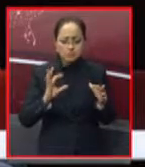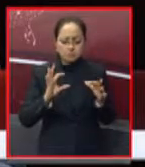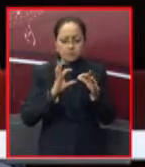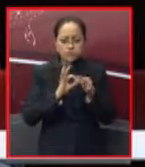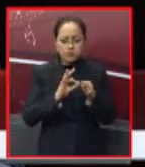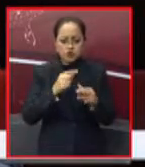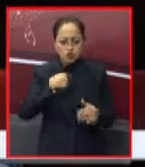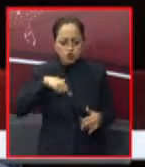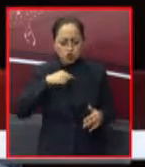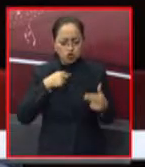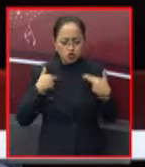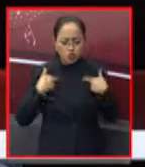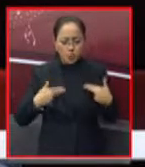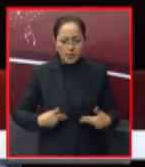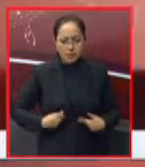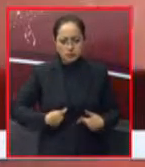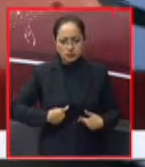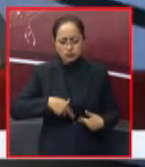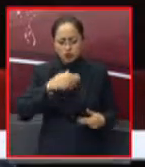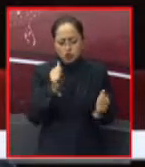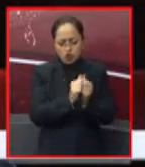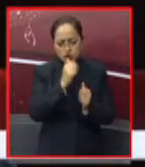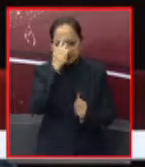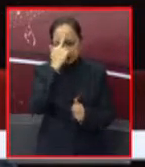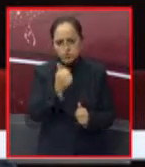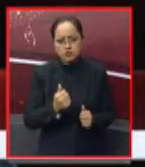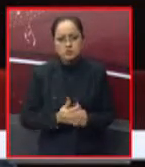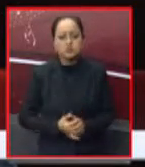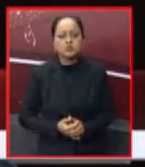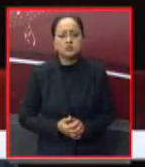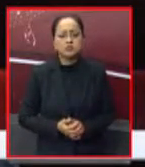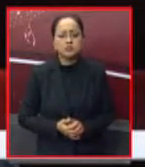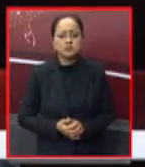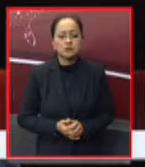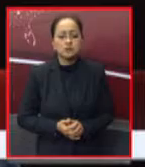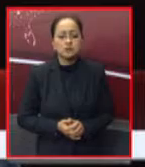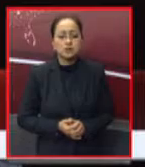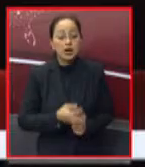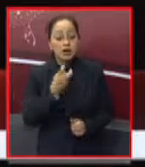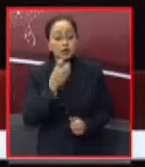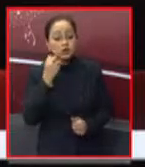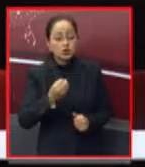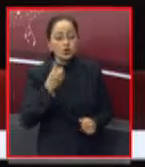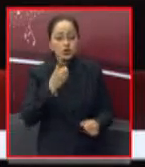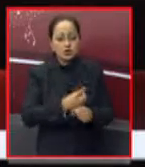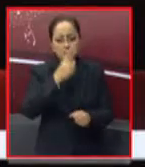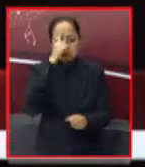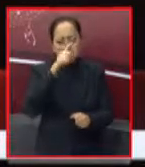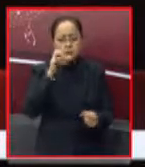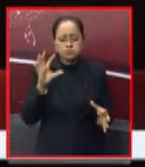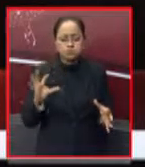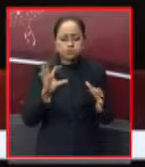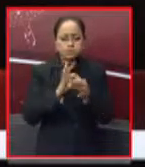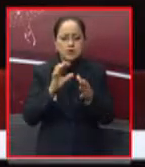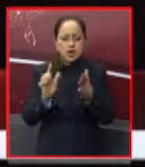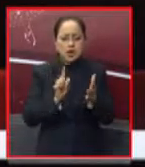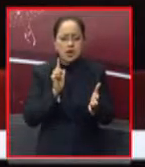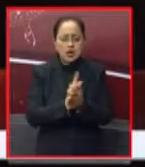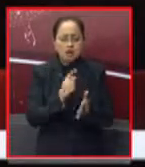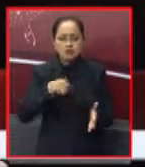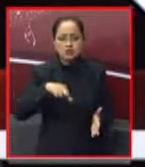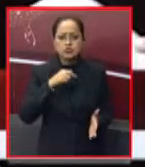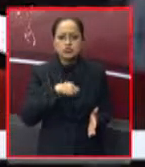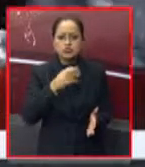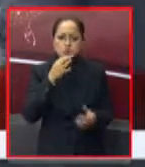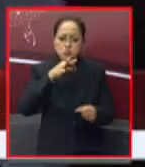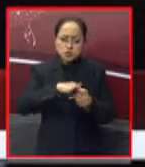seres humanos racionales. Vemos una oportunidad para legislar en este sentido. Por eso votaremos